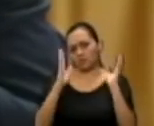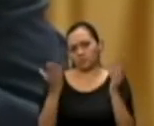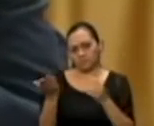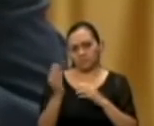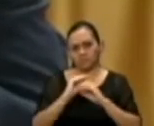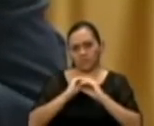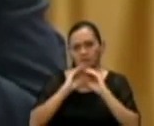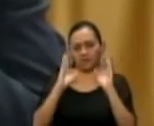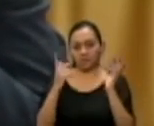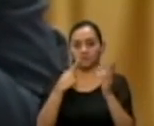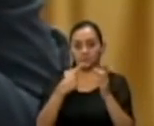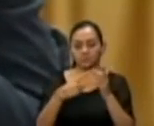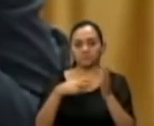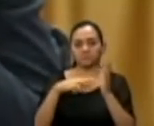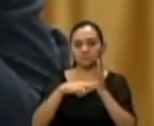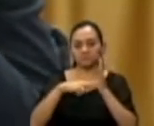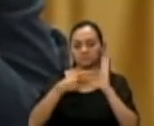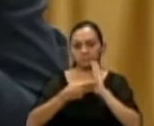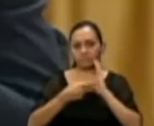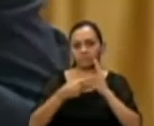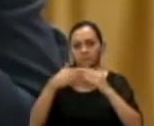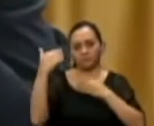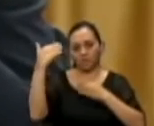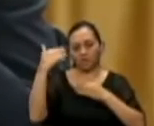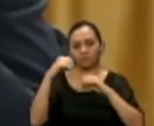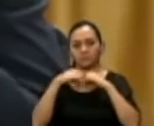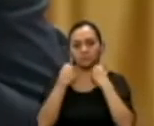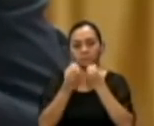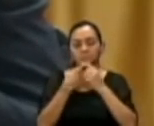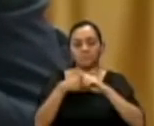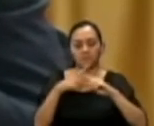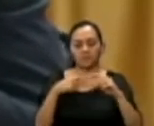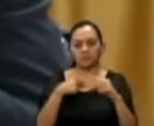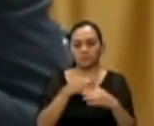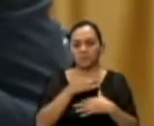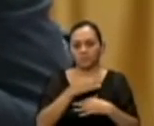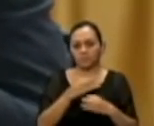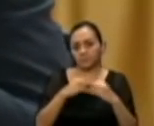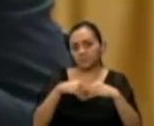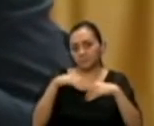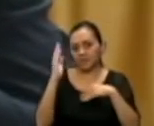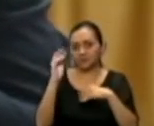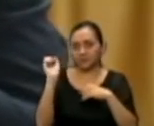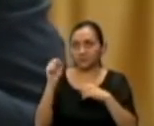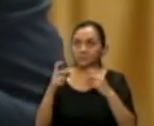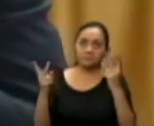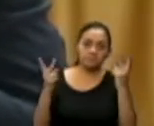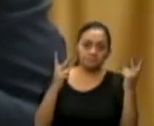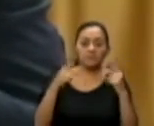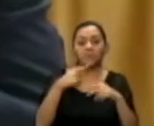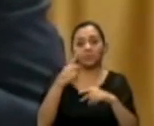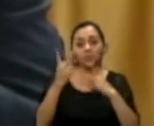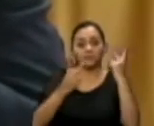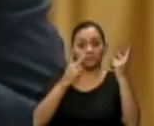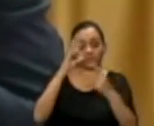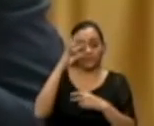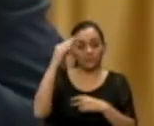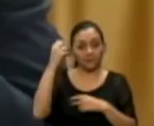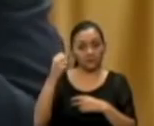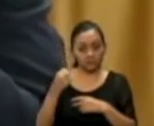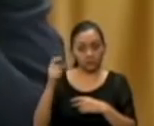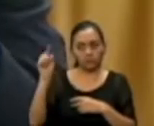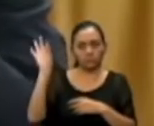cosas y eso tiene connotaciones políticas que algunos no les gusta a nosotros nos gustan bastante pero la visita del papa sobre todo fue